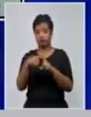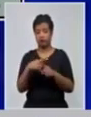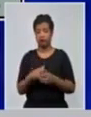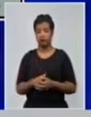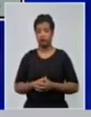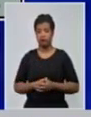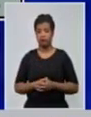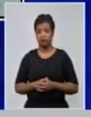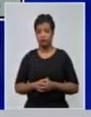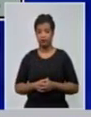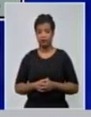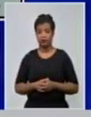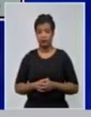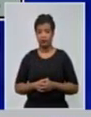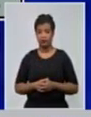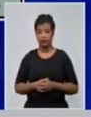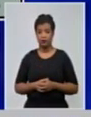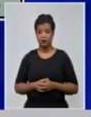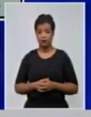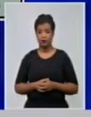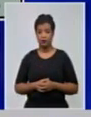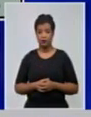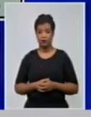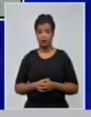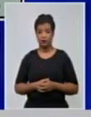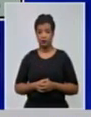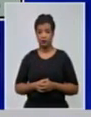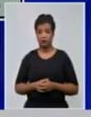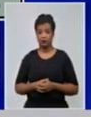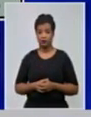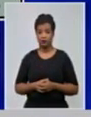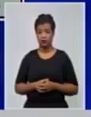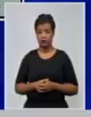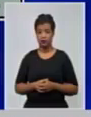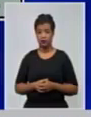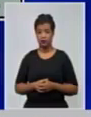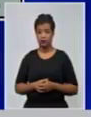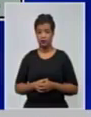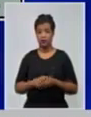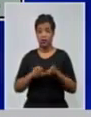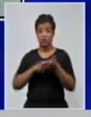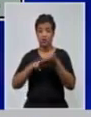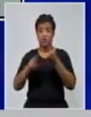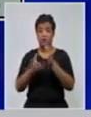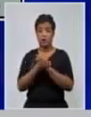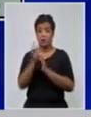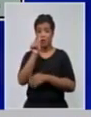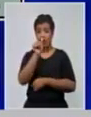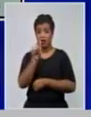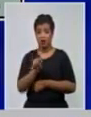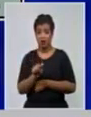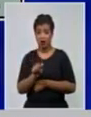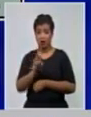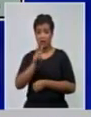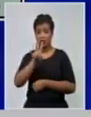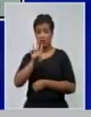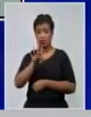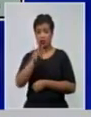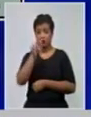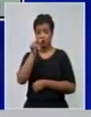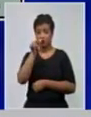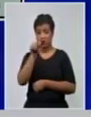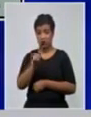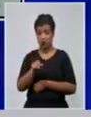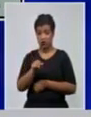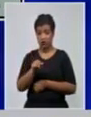este territorio pues se diagnosticaron en el día de ayer. La provincia de Mayabeque con 25 casos